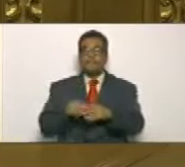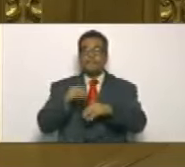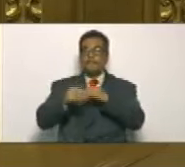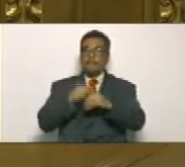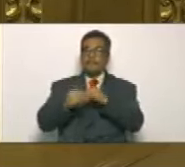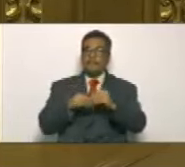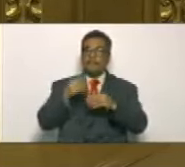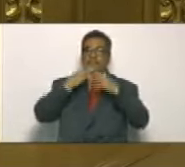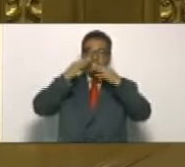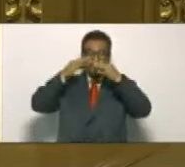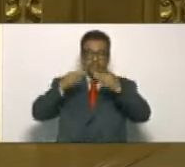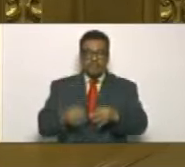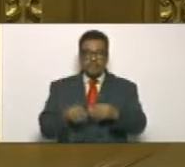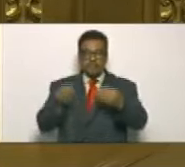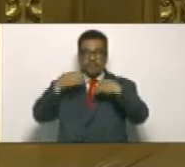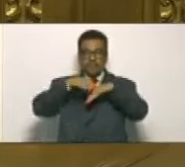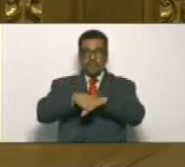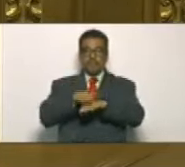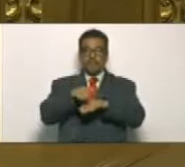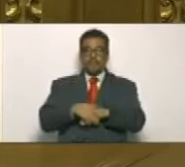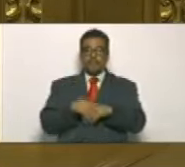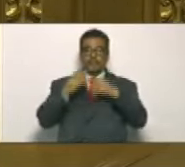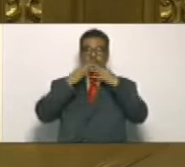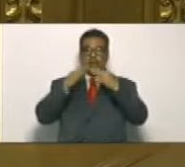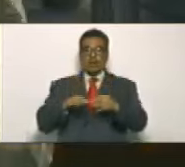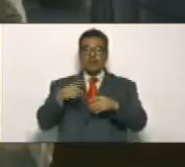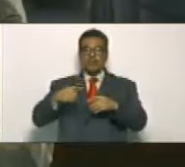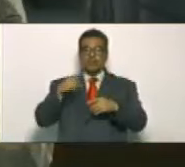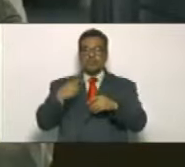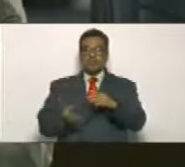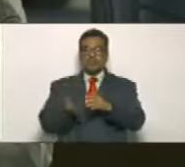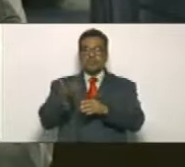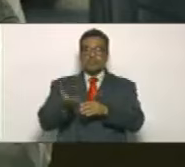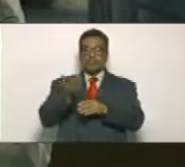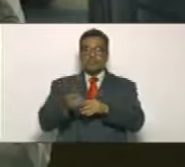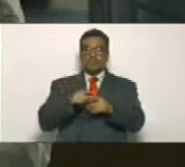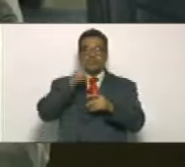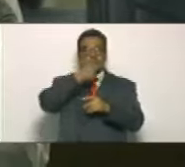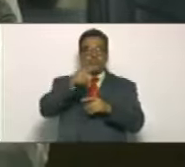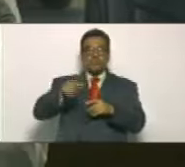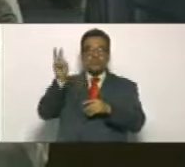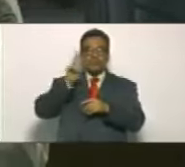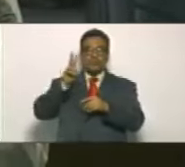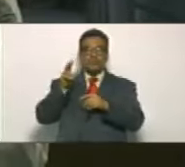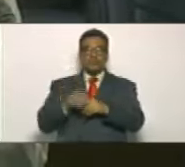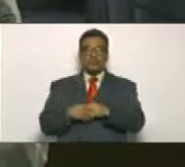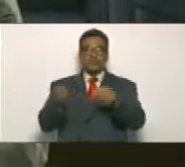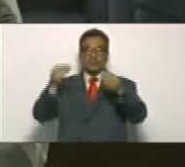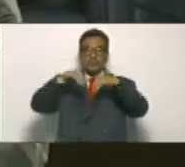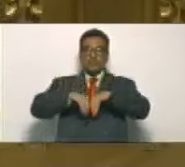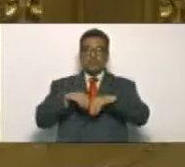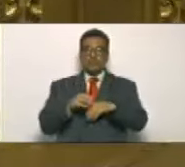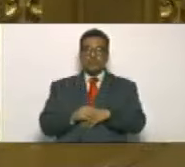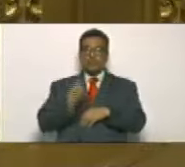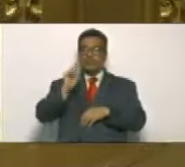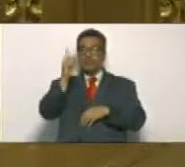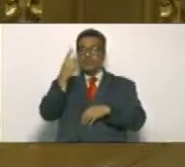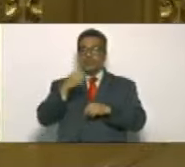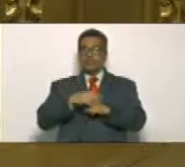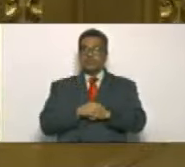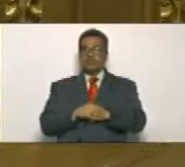propicie una verdadera integración y garantía de derechos fundamentales para el pueblo venezolano. Acuerda,